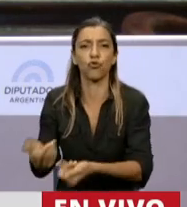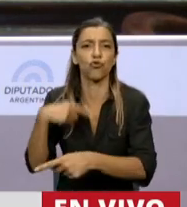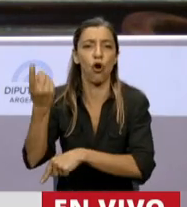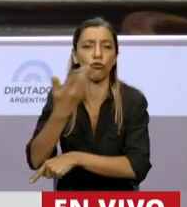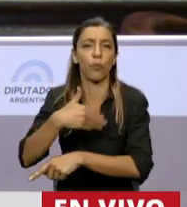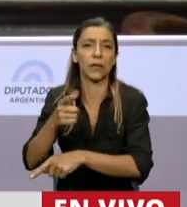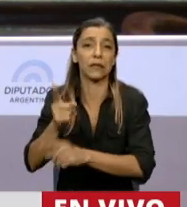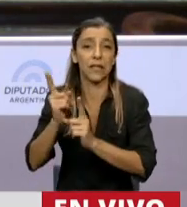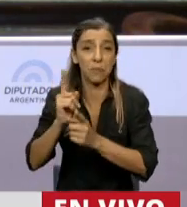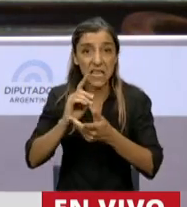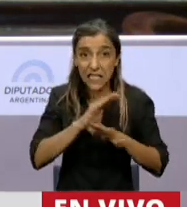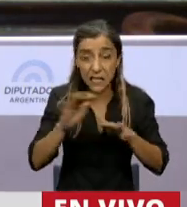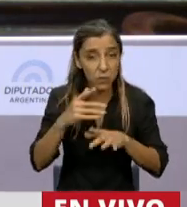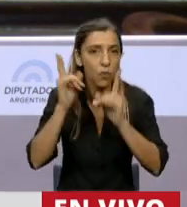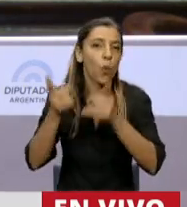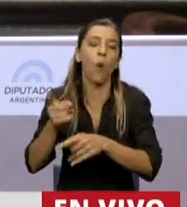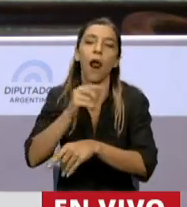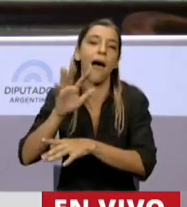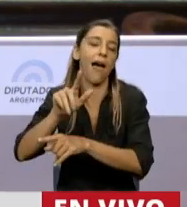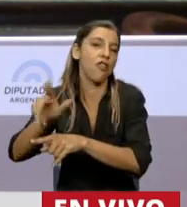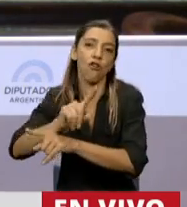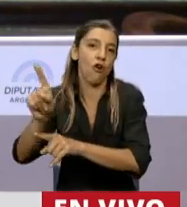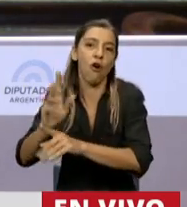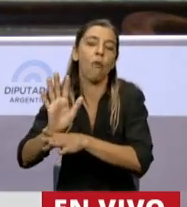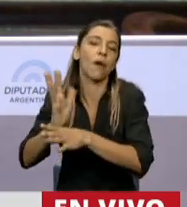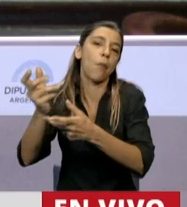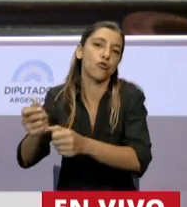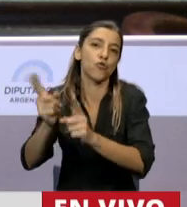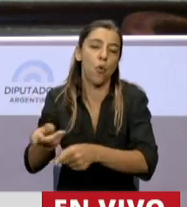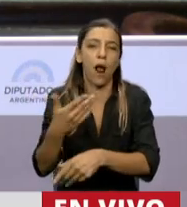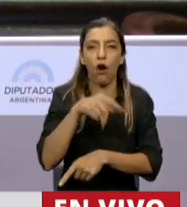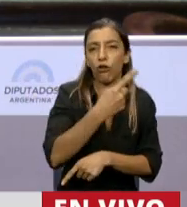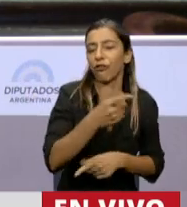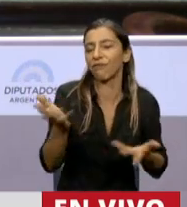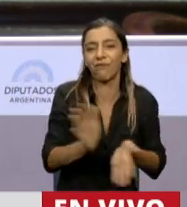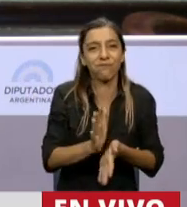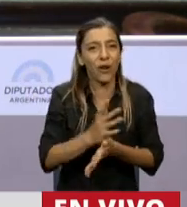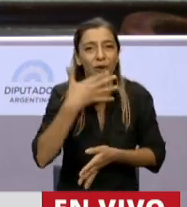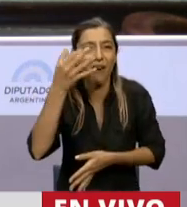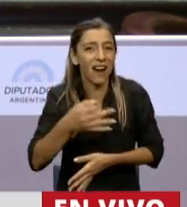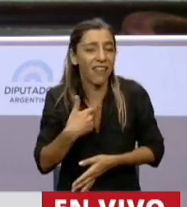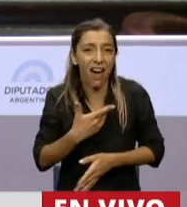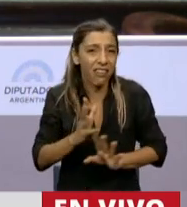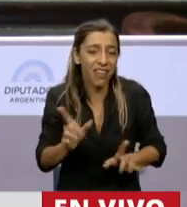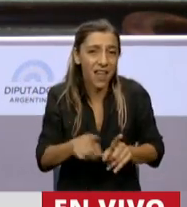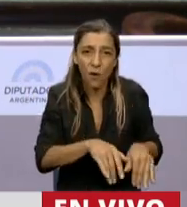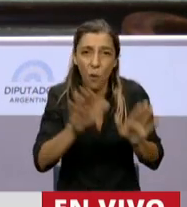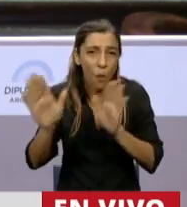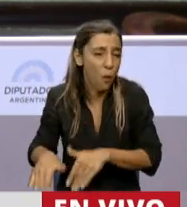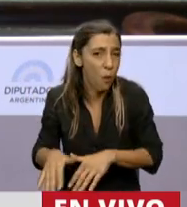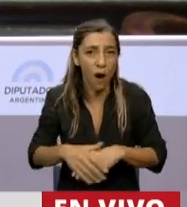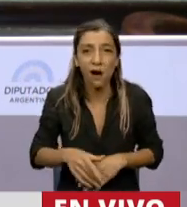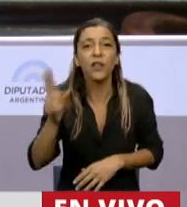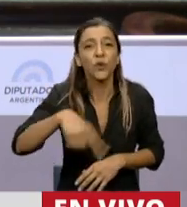Y finalmente decir que se vino acá a trabajar por el federalismo, cuando lo que van a votar va a ser la ley más